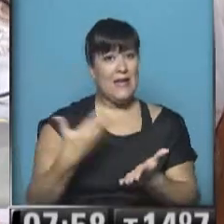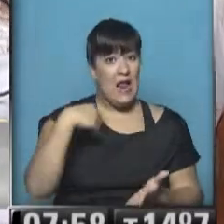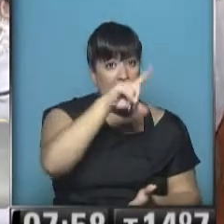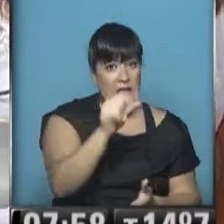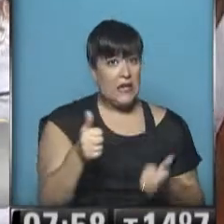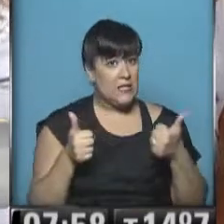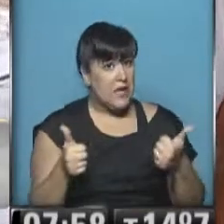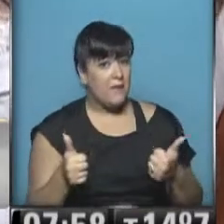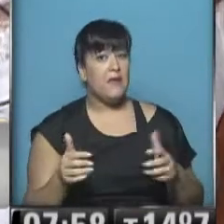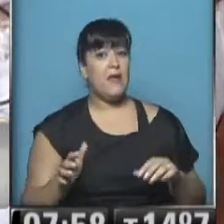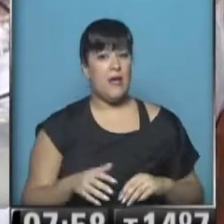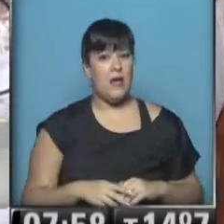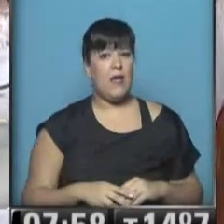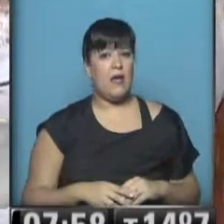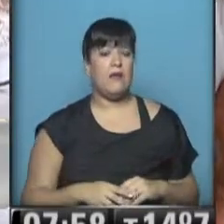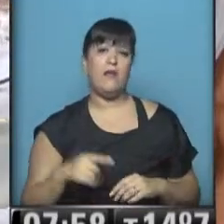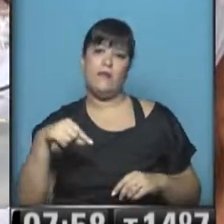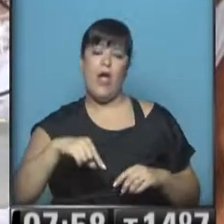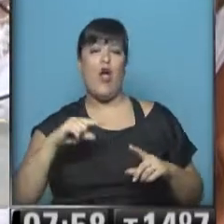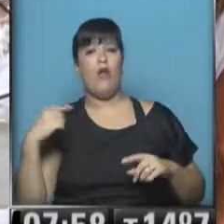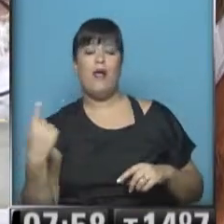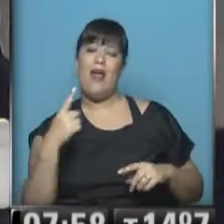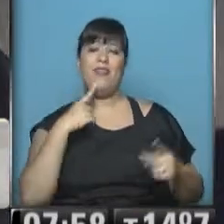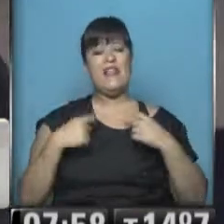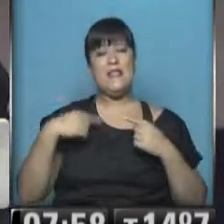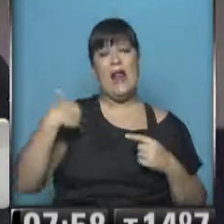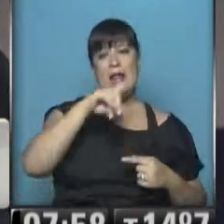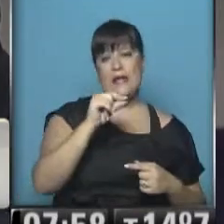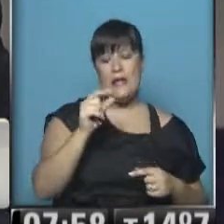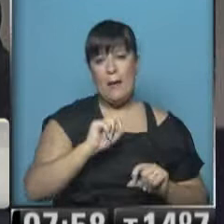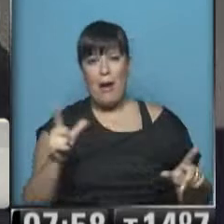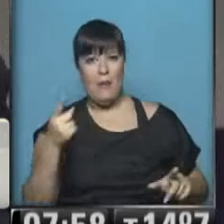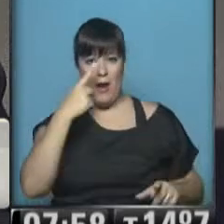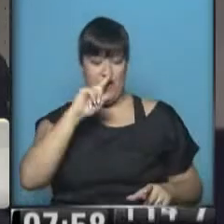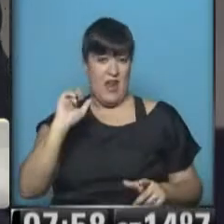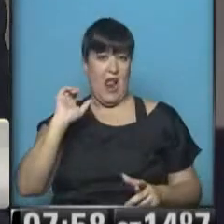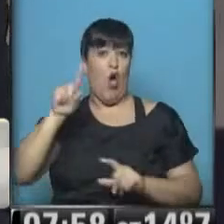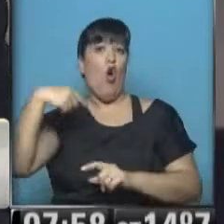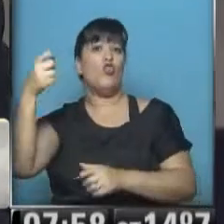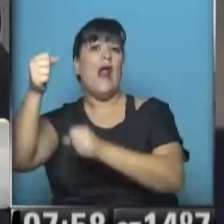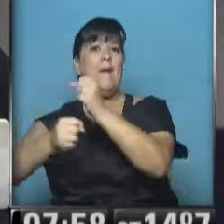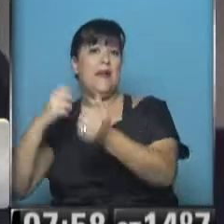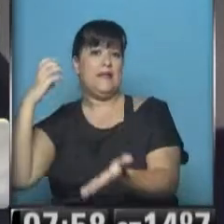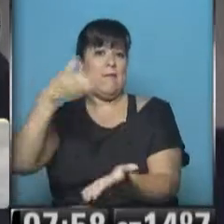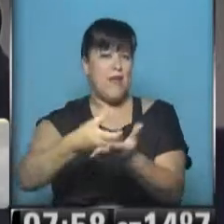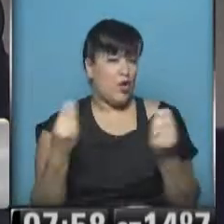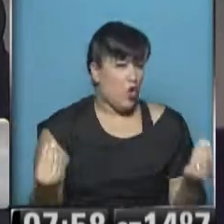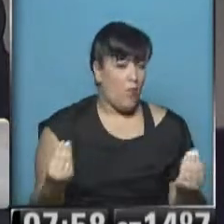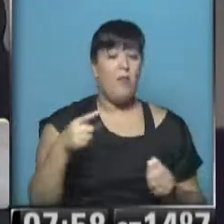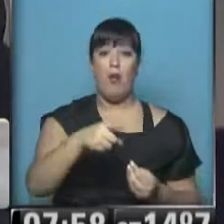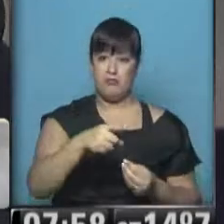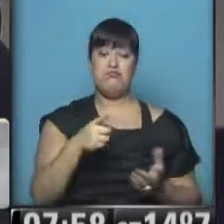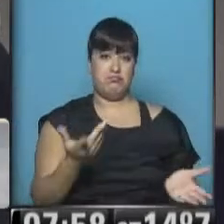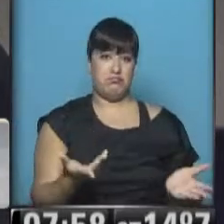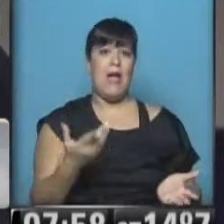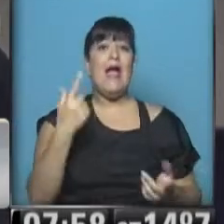aislados negocios e invertir en un recurso no renovable un recurso